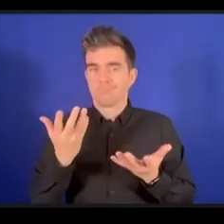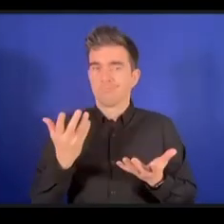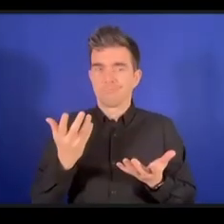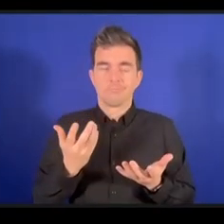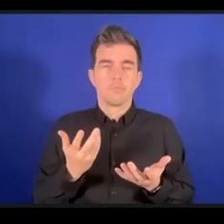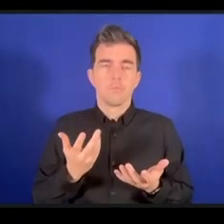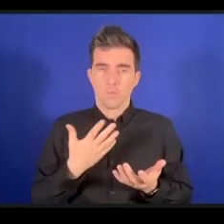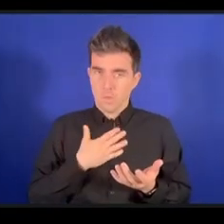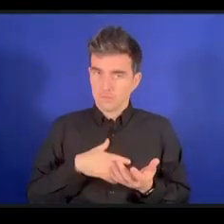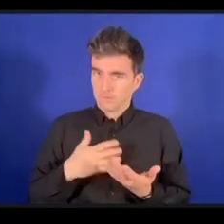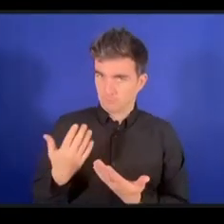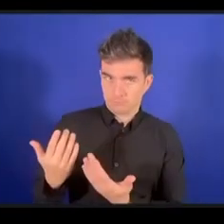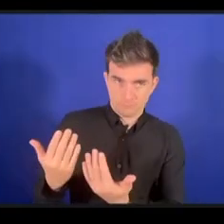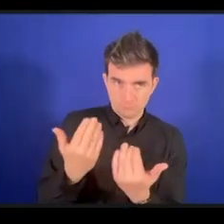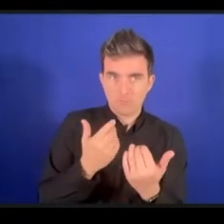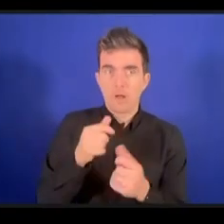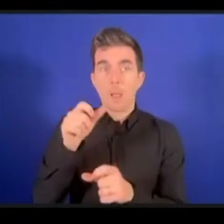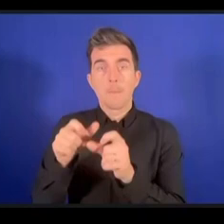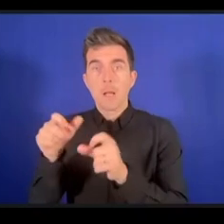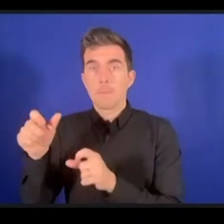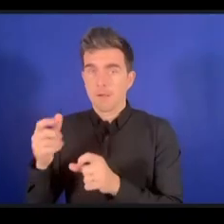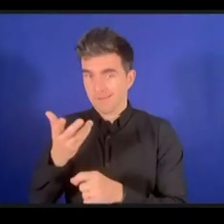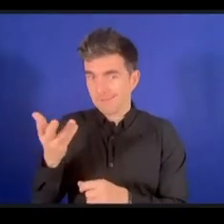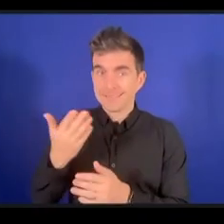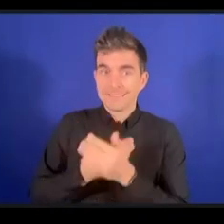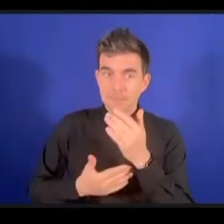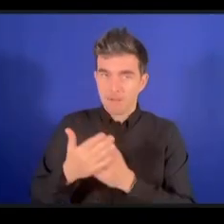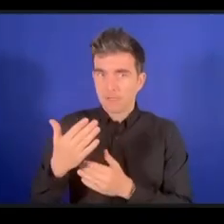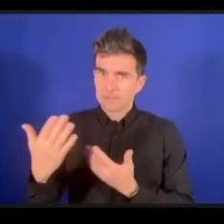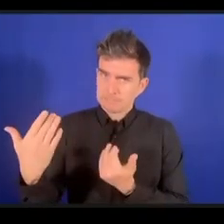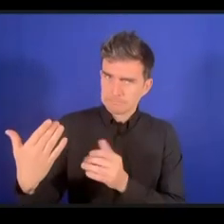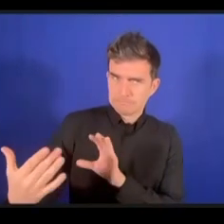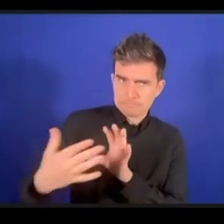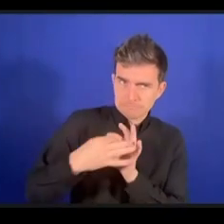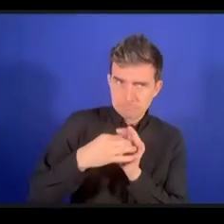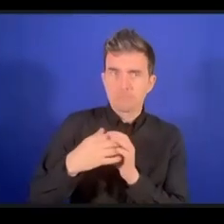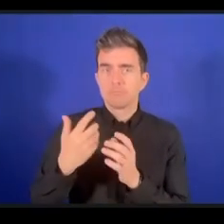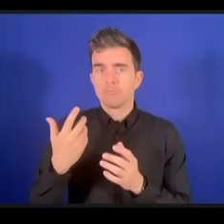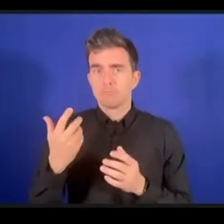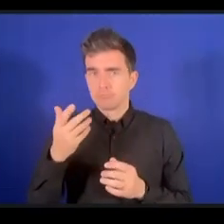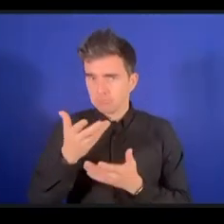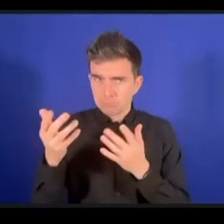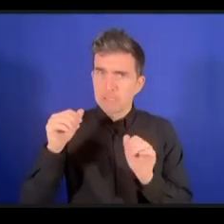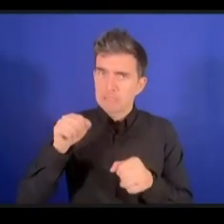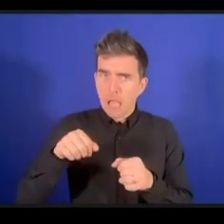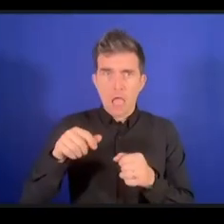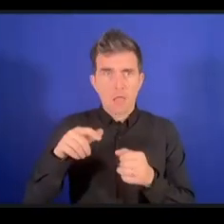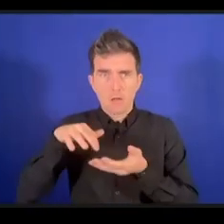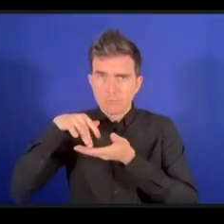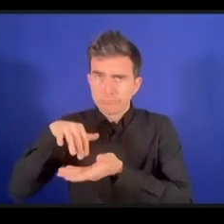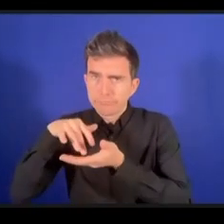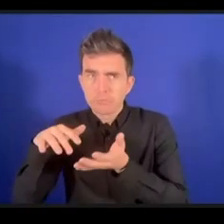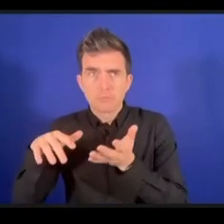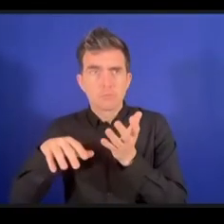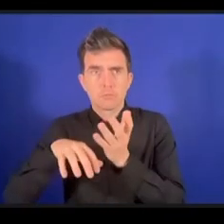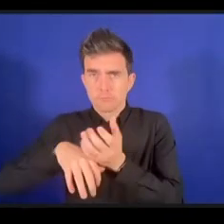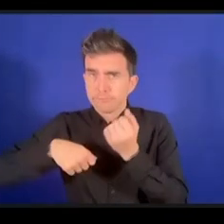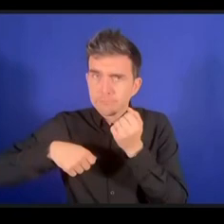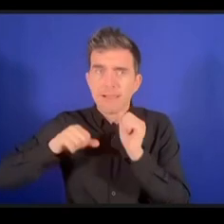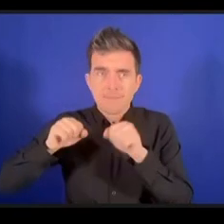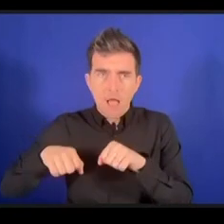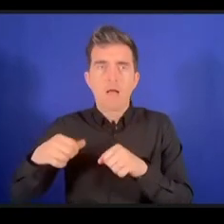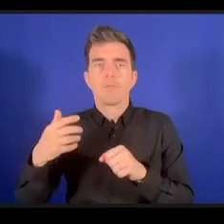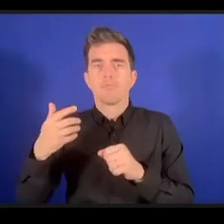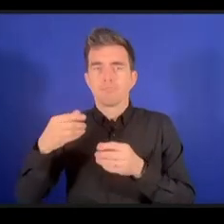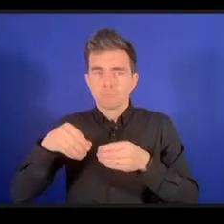facilitan a personas con discapacidades estudiar por ejemplo pues ese tipo de carreras no desarrollo de software ingeniería de